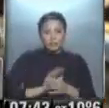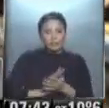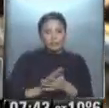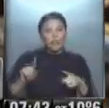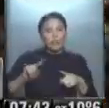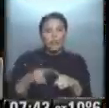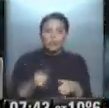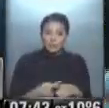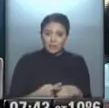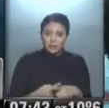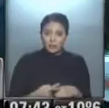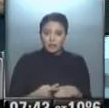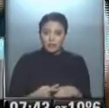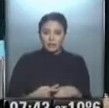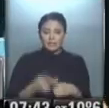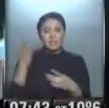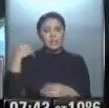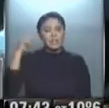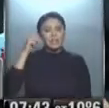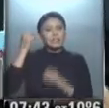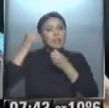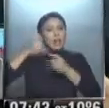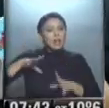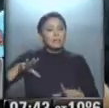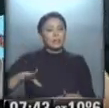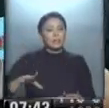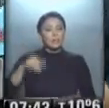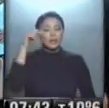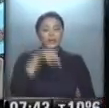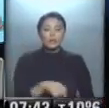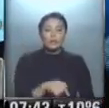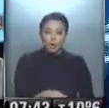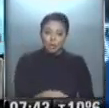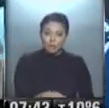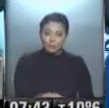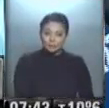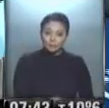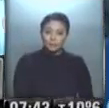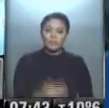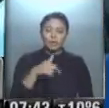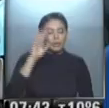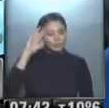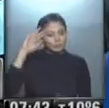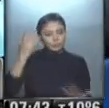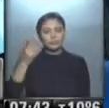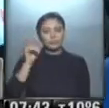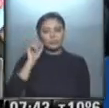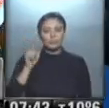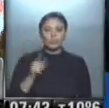que puso en marcha Néstor Kirchner, a quien hoy, en víspera de la conmemoración de